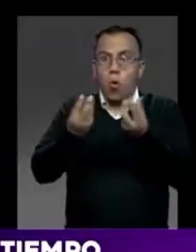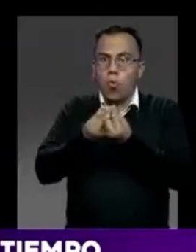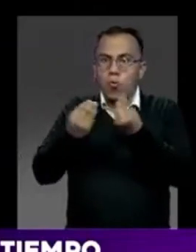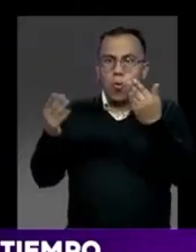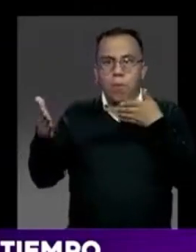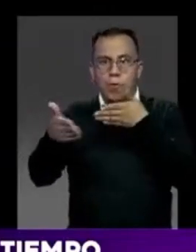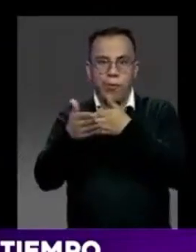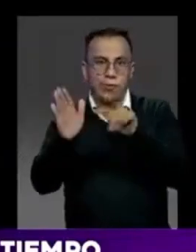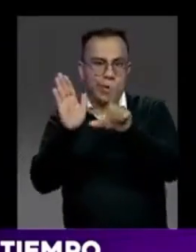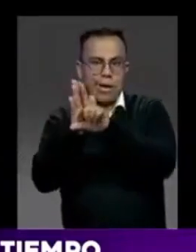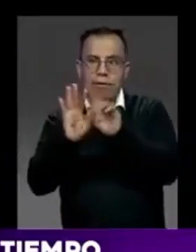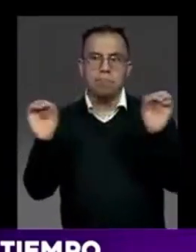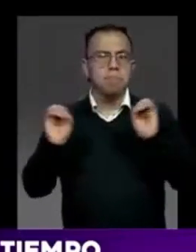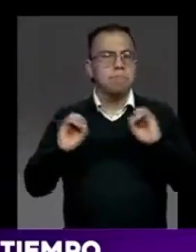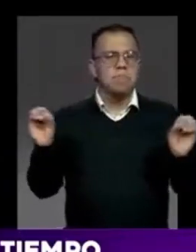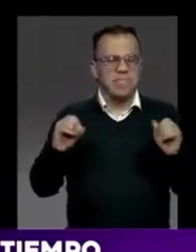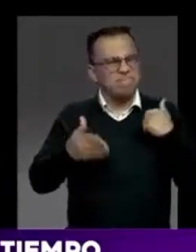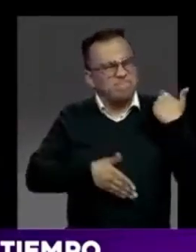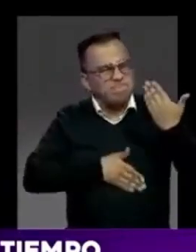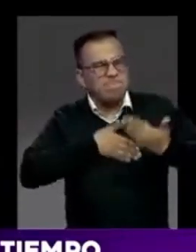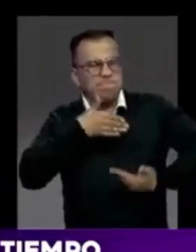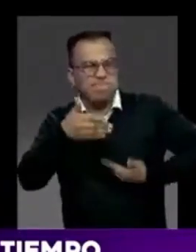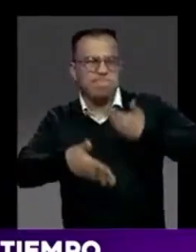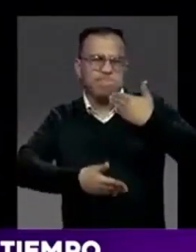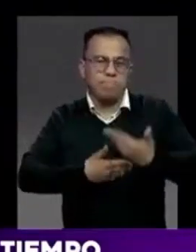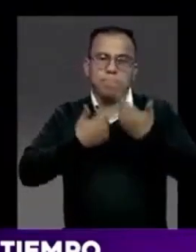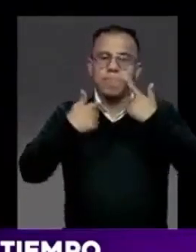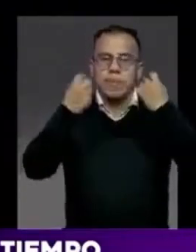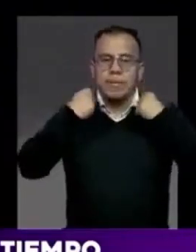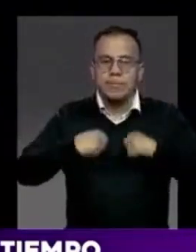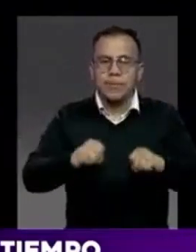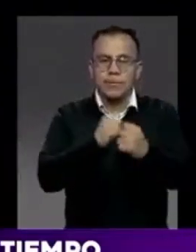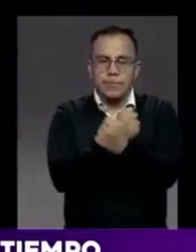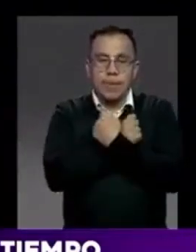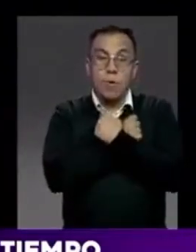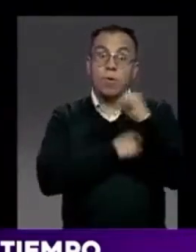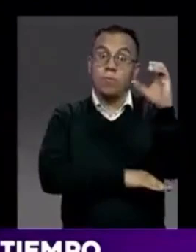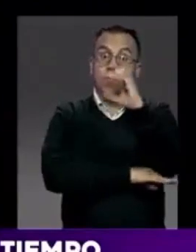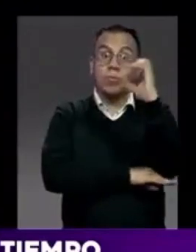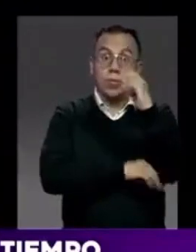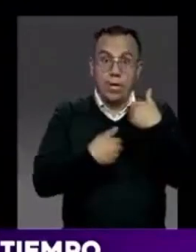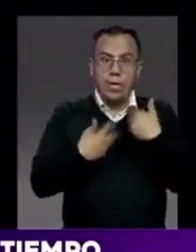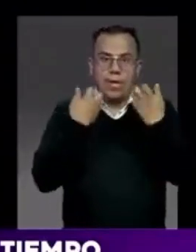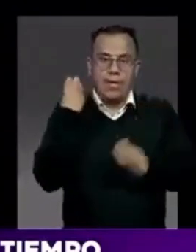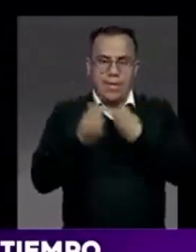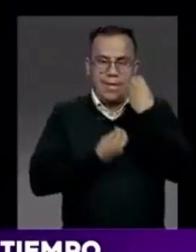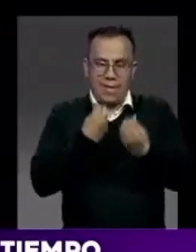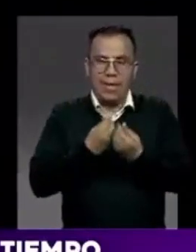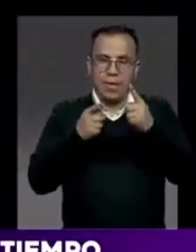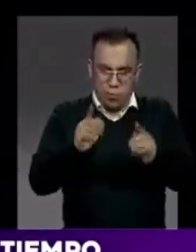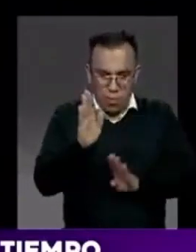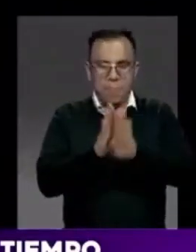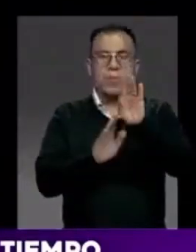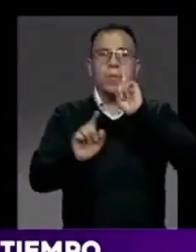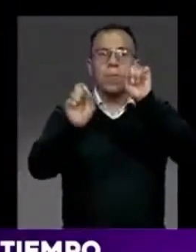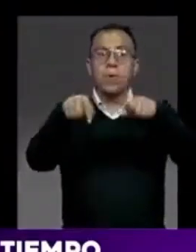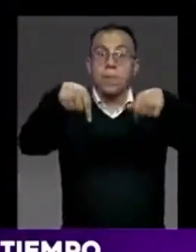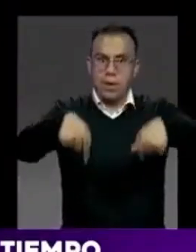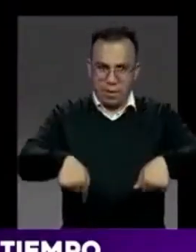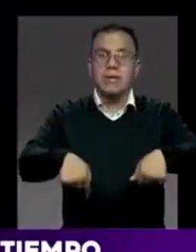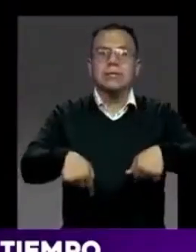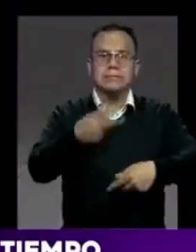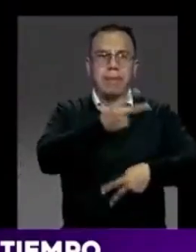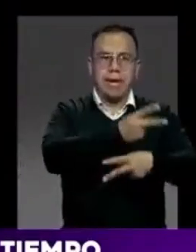de la ley simplemente con sacrificio con esfuerzo con amor por mi país y amor por lo que se hace uno sale adelante pero aquí tenemos